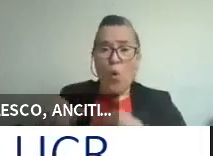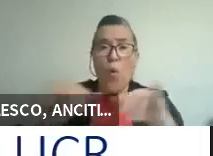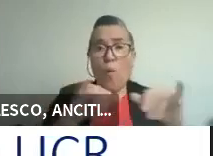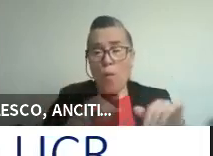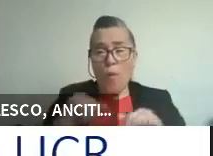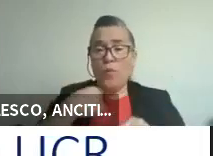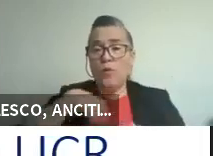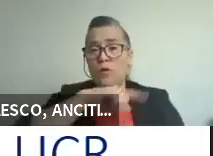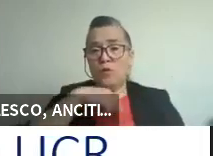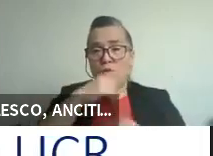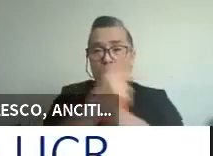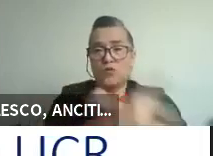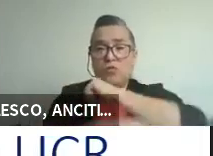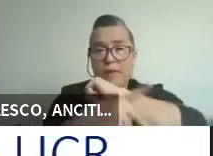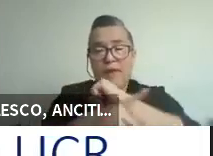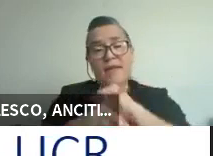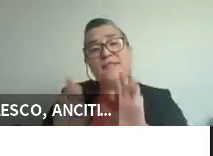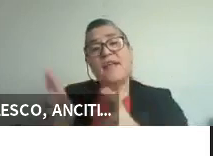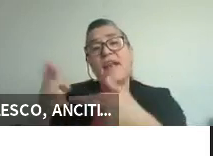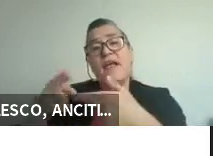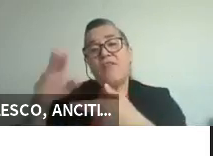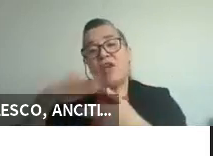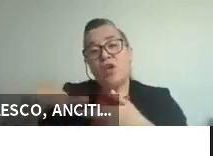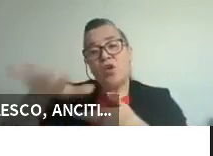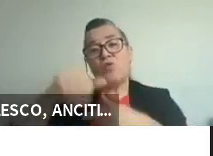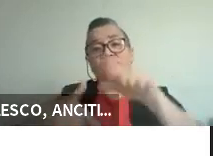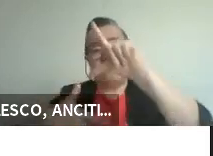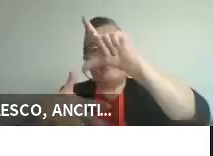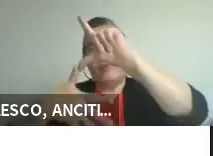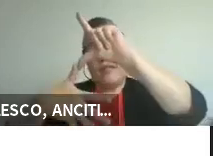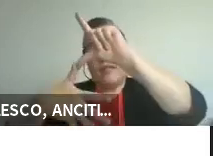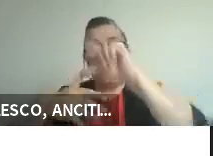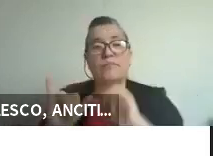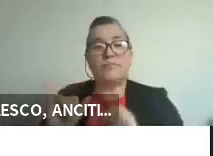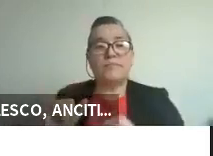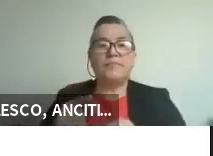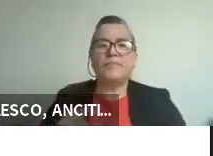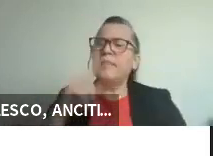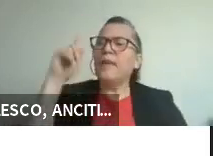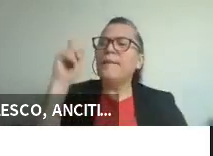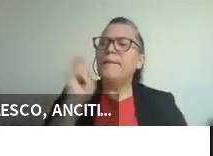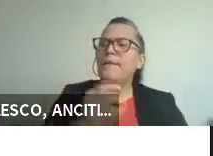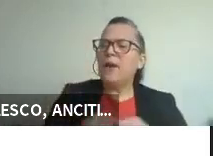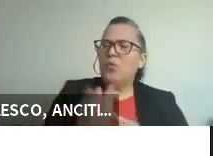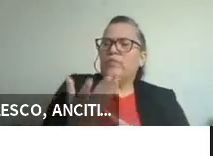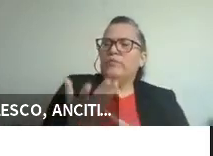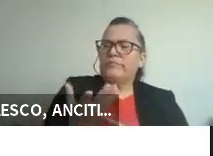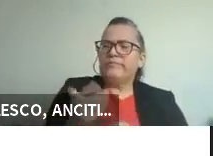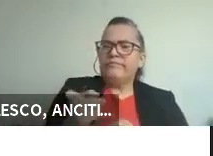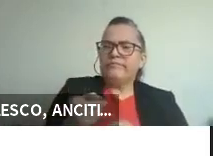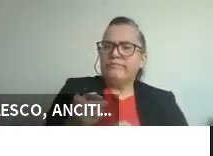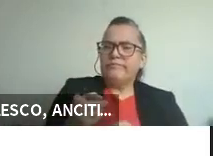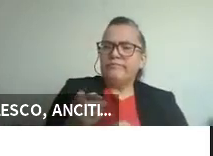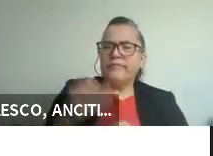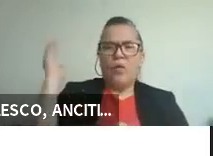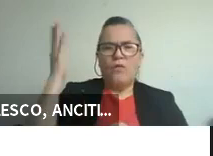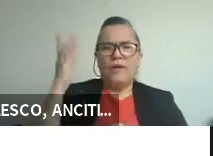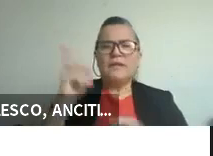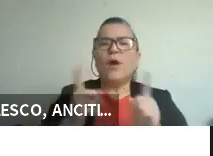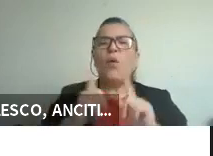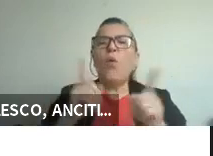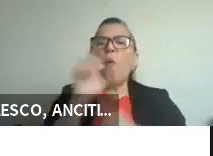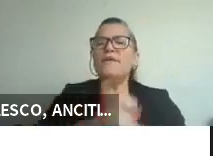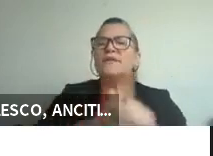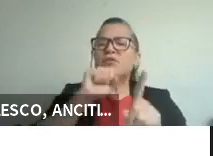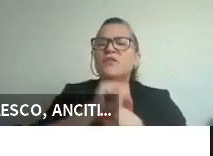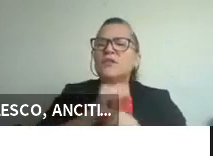de nuestro país y en el resto de la región latinoamericana una pregunta que surge en el contexto de esta conferencia es cuál es la